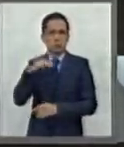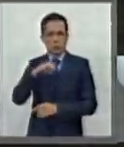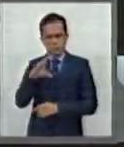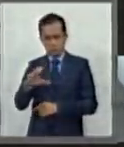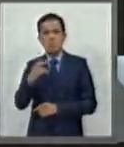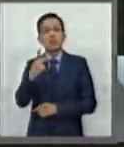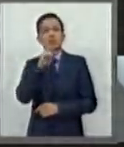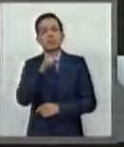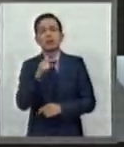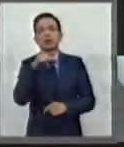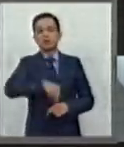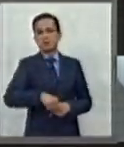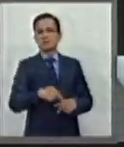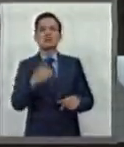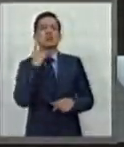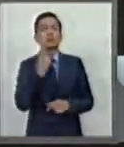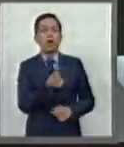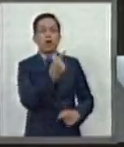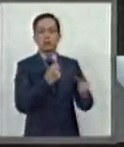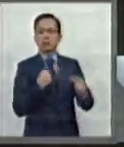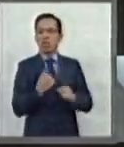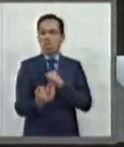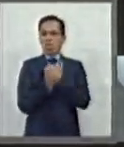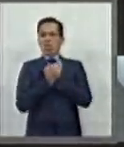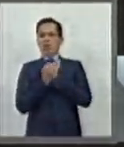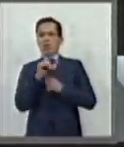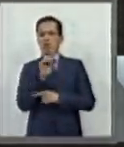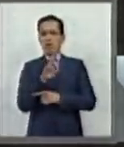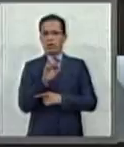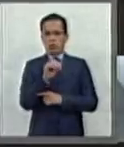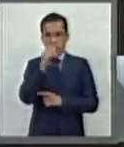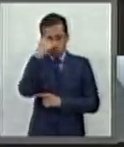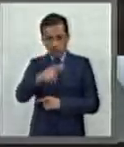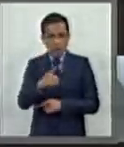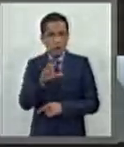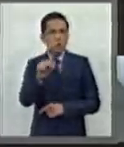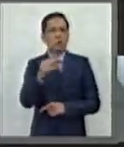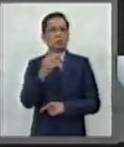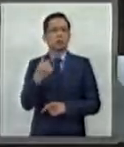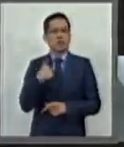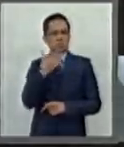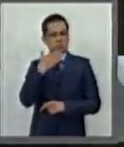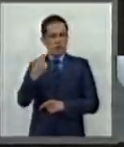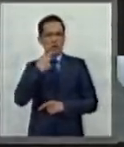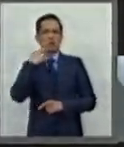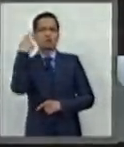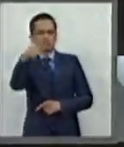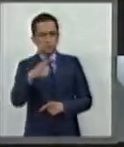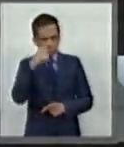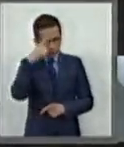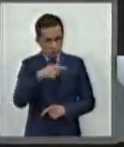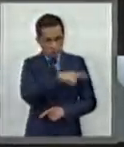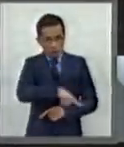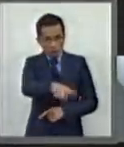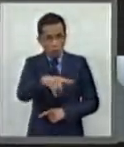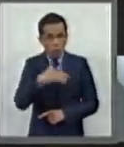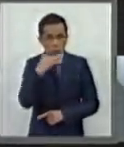los diputados que aquí se protegen con el fuero para excusarse de enfrentar las acusaciones de